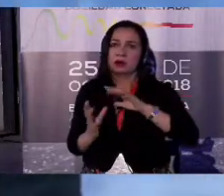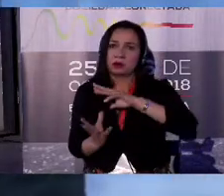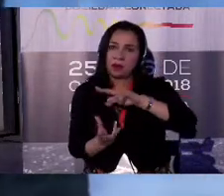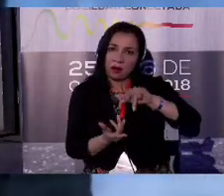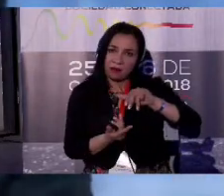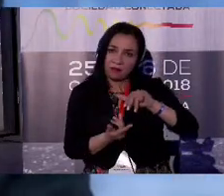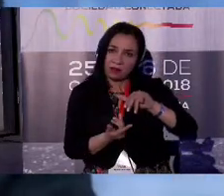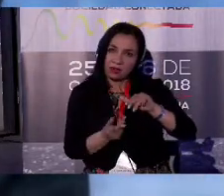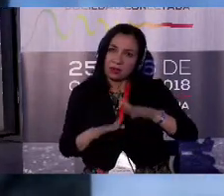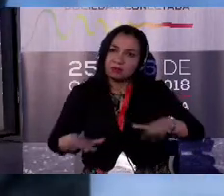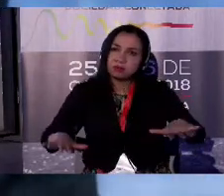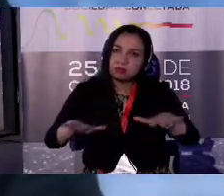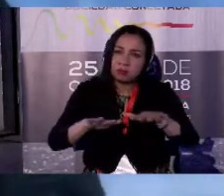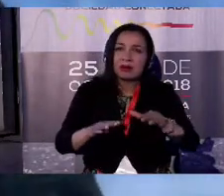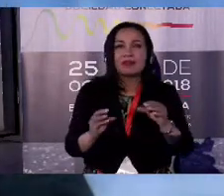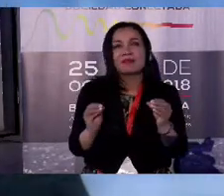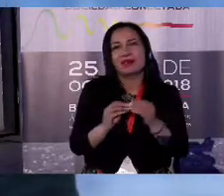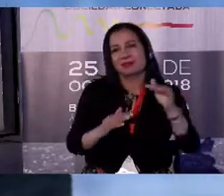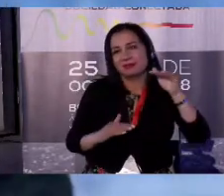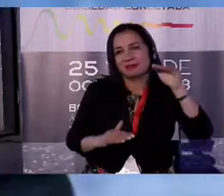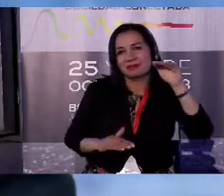con la desigualdad,